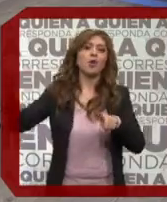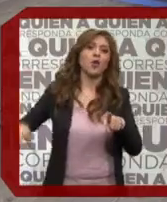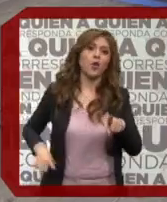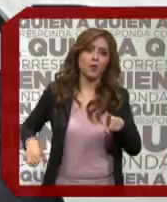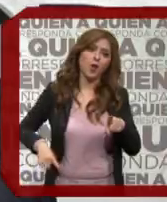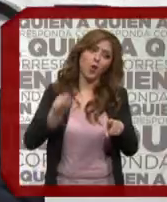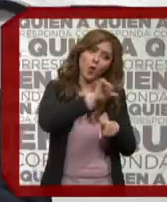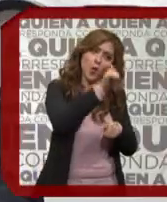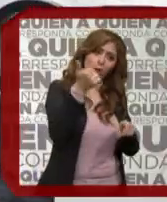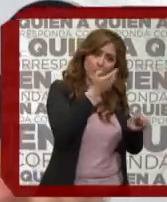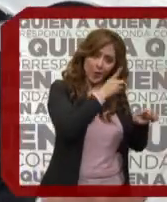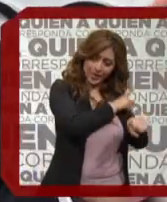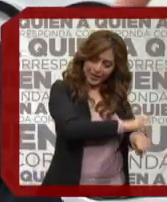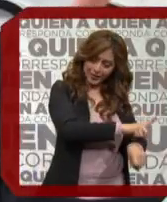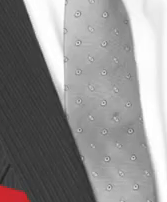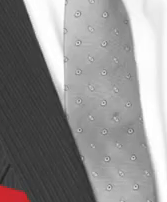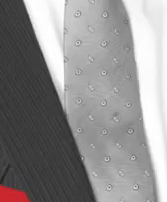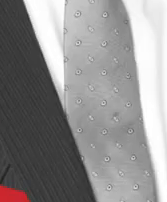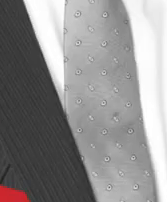en otra. Aguanta un segundito.